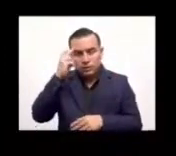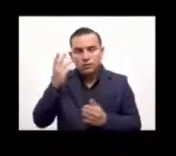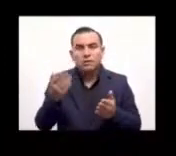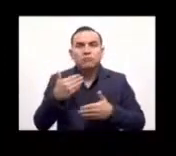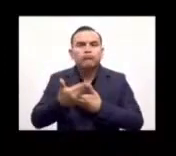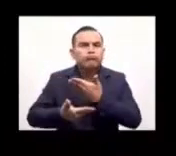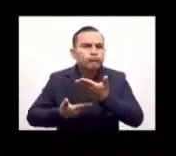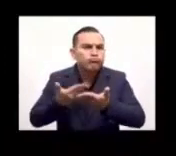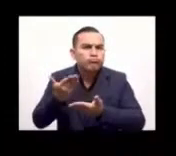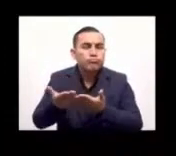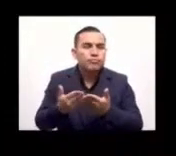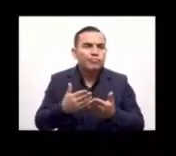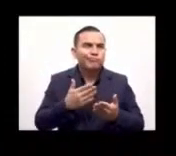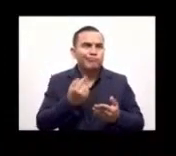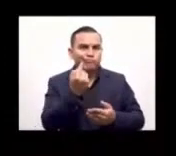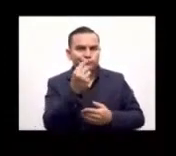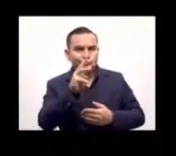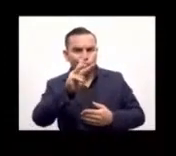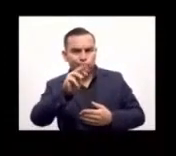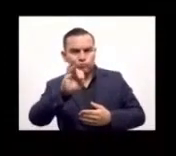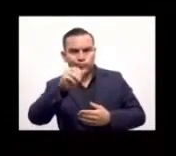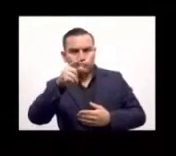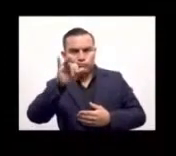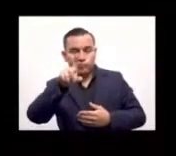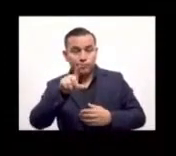funcionar este proyecto.